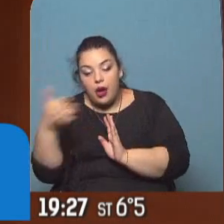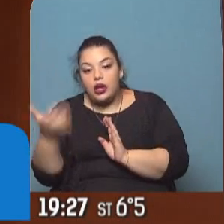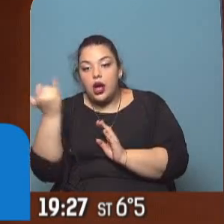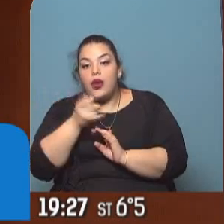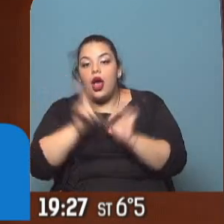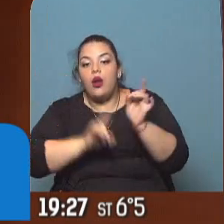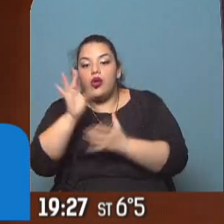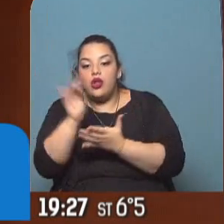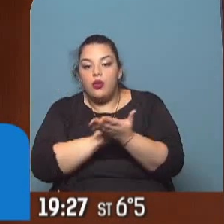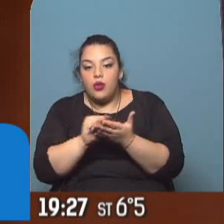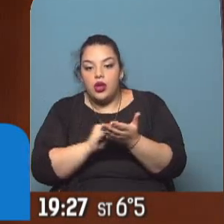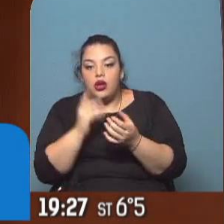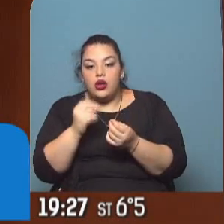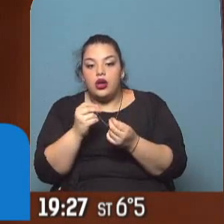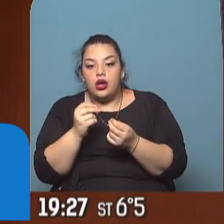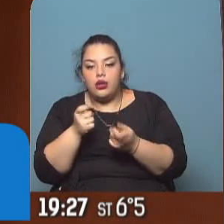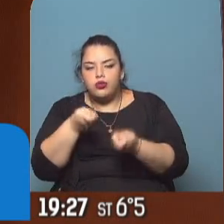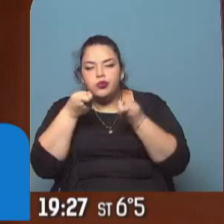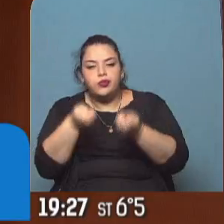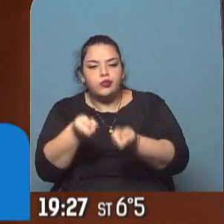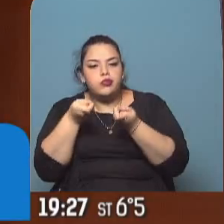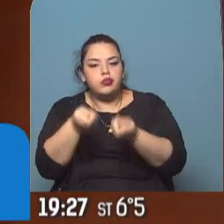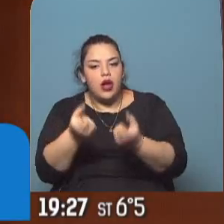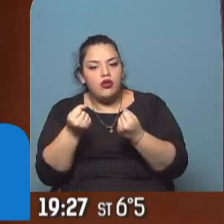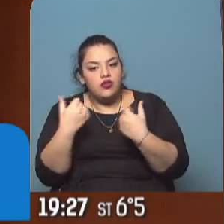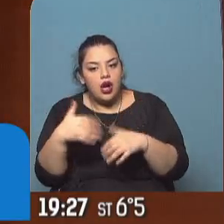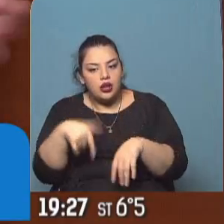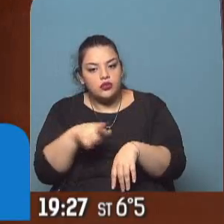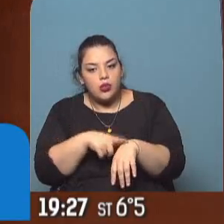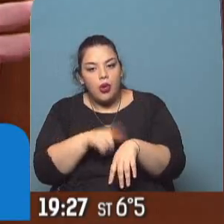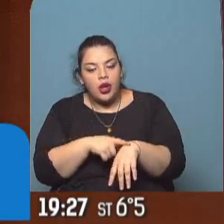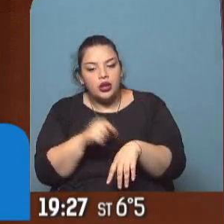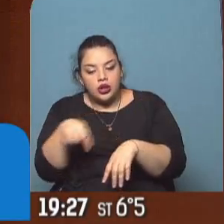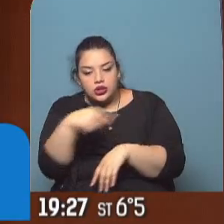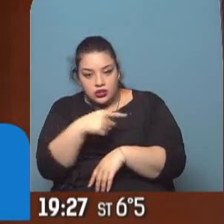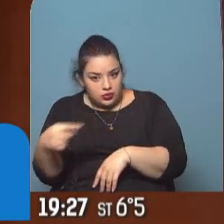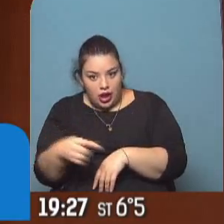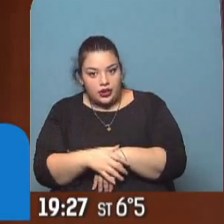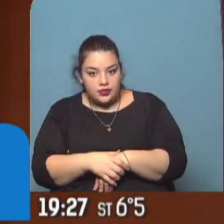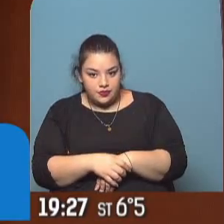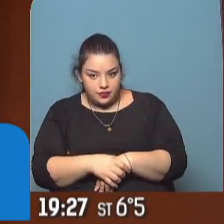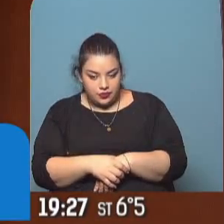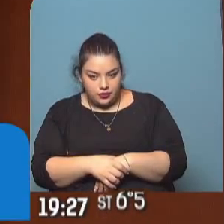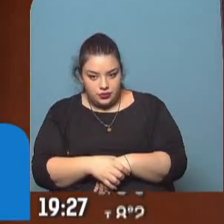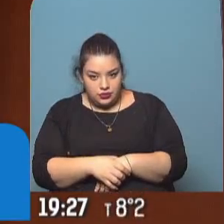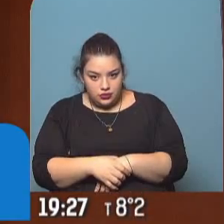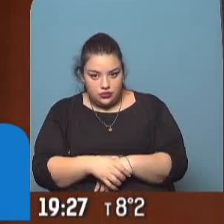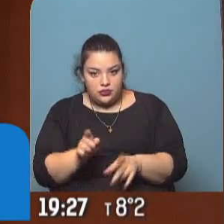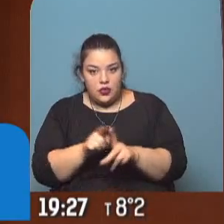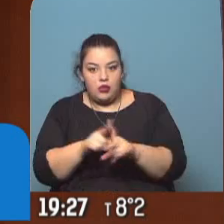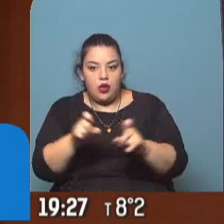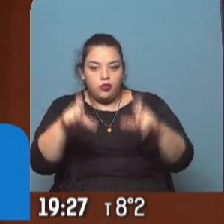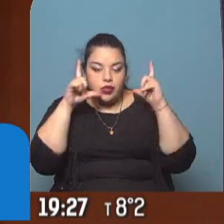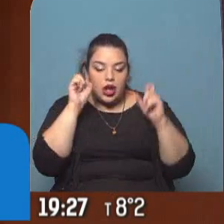algunos diputados y diputadas que recibieron presiones muy fuertes en estos tiempos, ¿no? En estas semanas previas a la votación, desde escraches en la